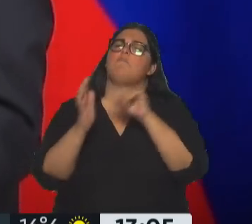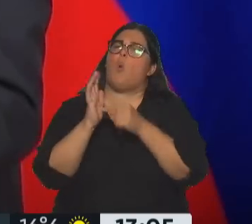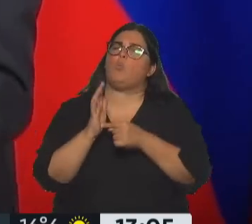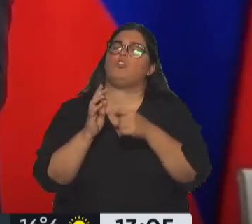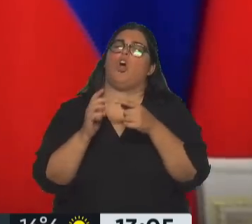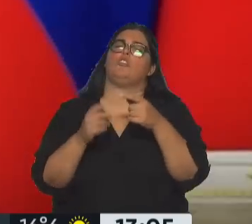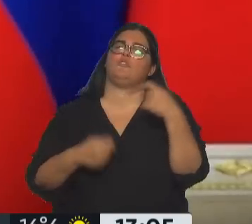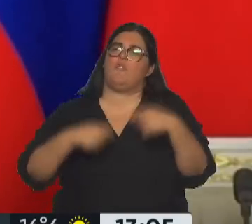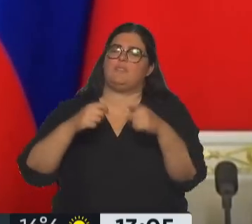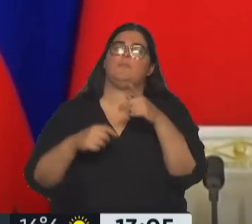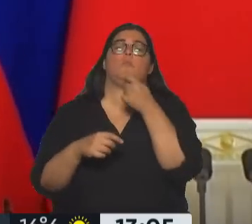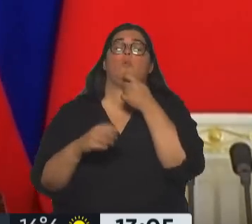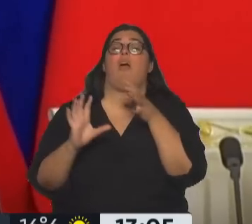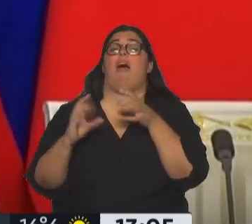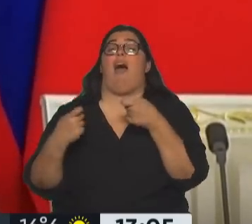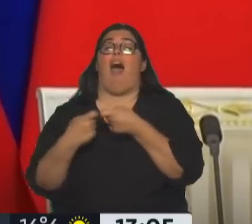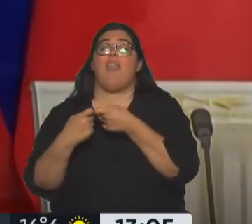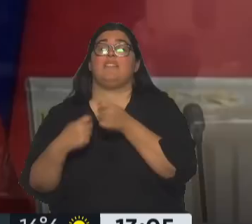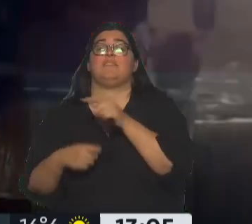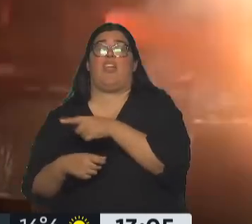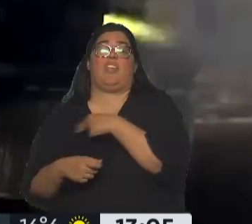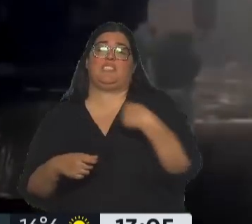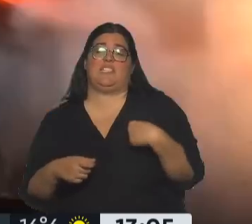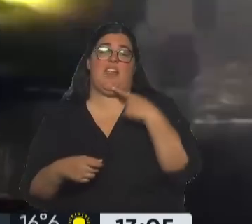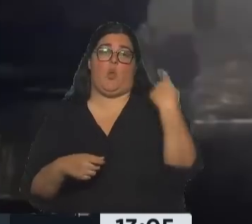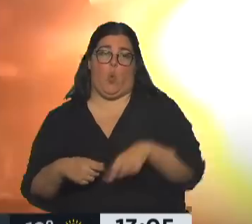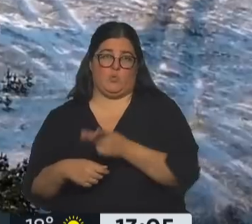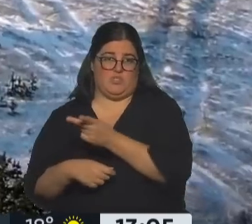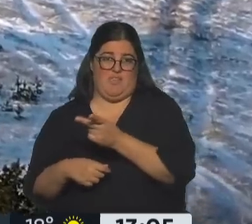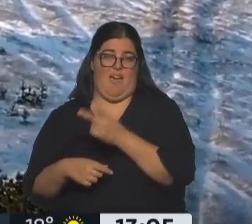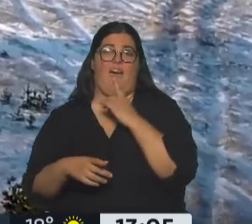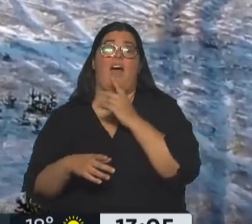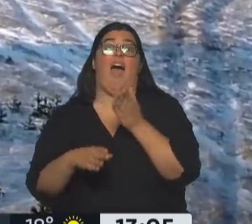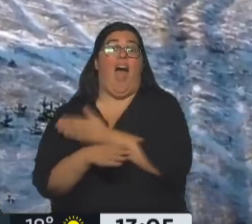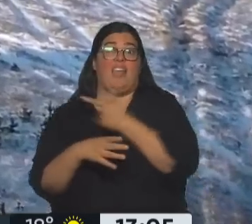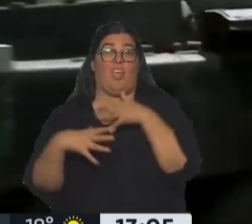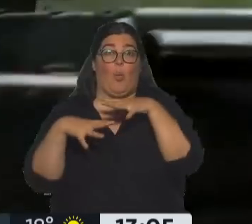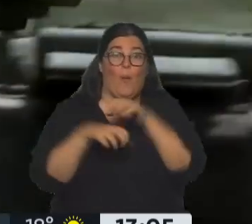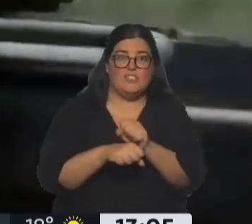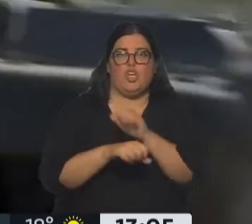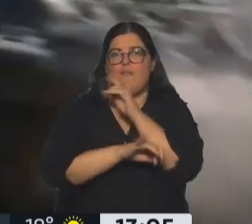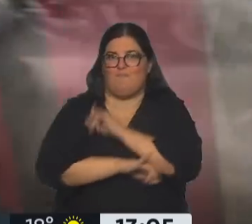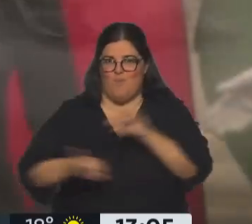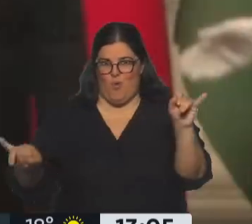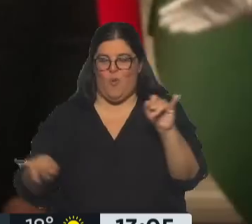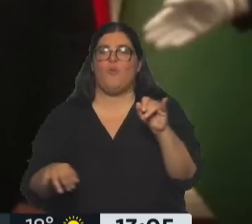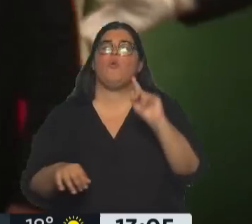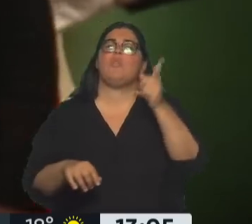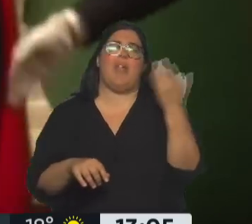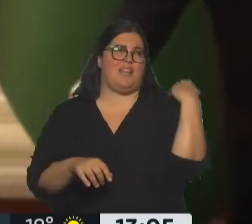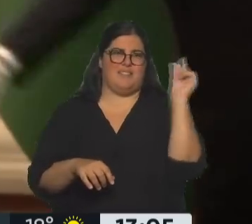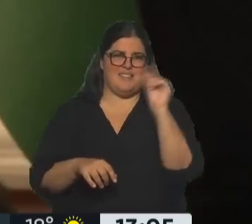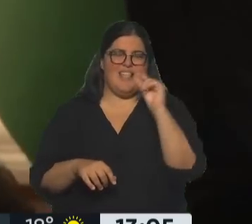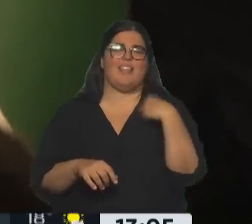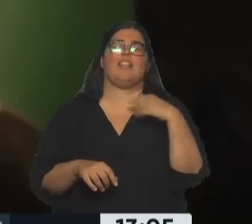primero es la alianza sin límites entre China y Rusia anunciada en vísperas de la invasión, y el más reciente, el protagonismo asumido por